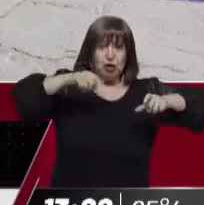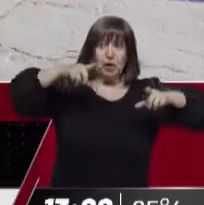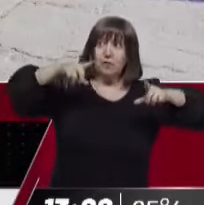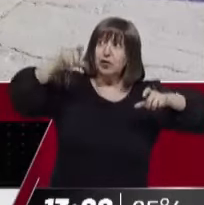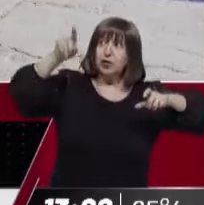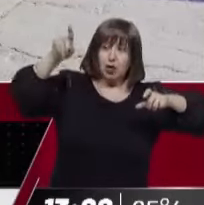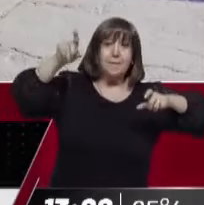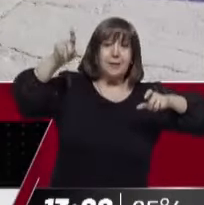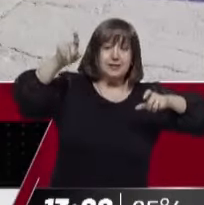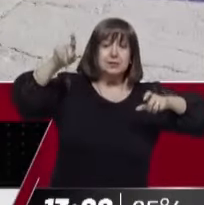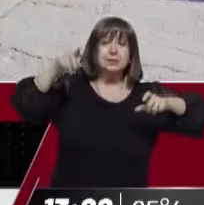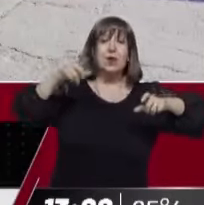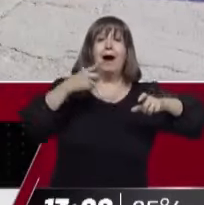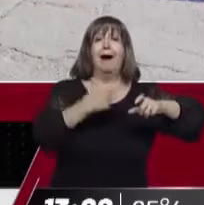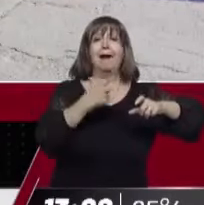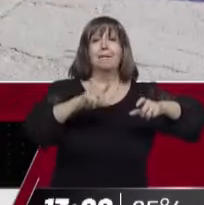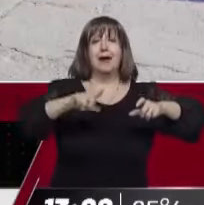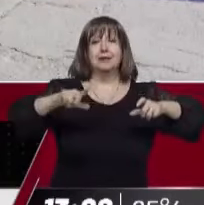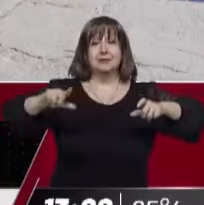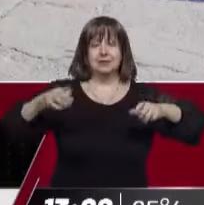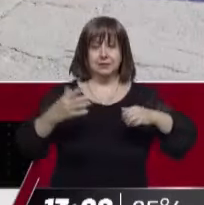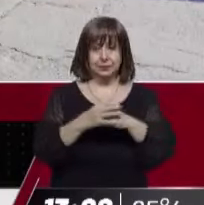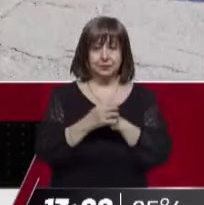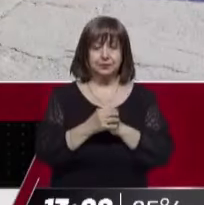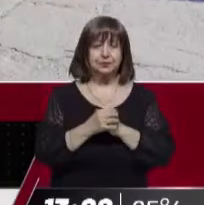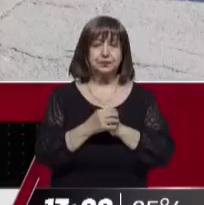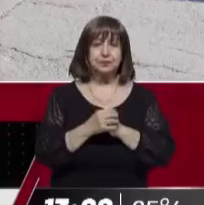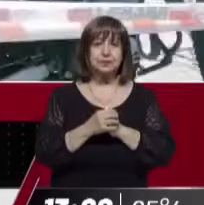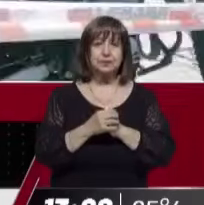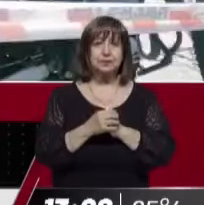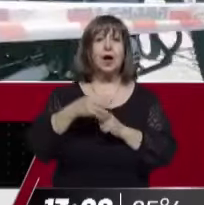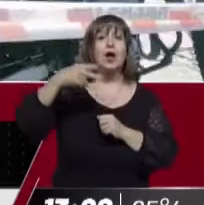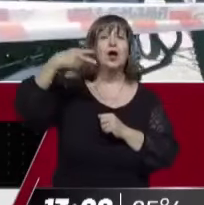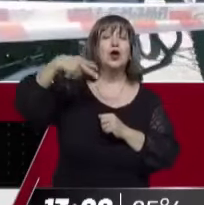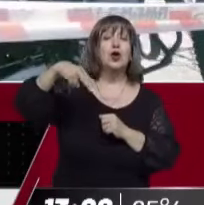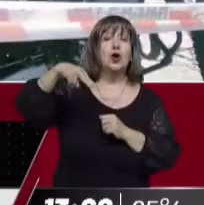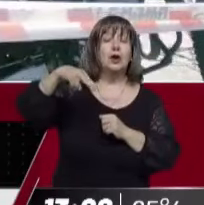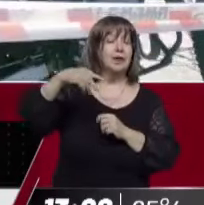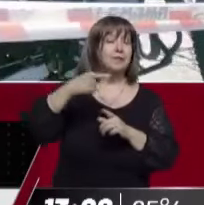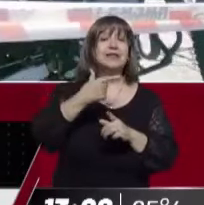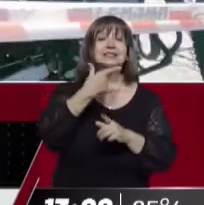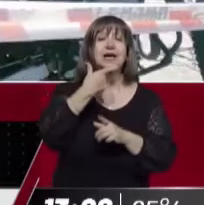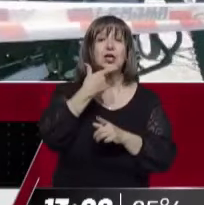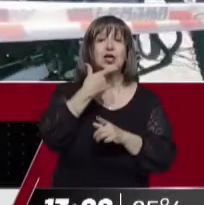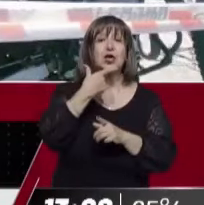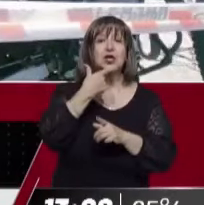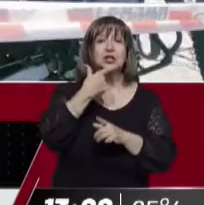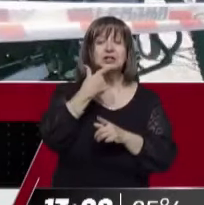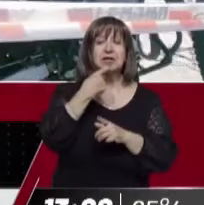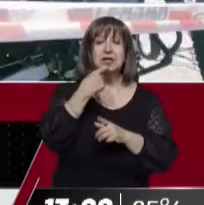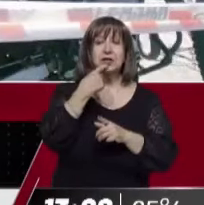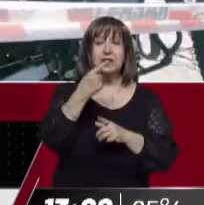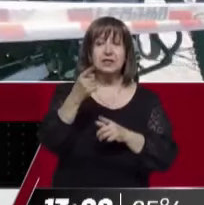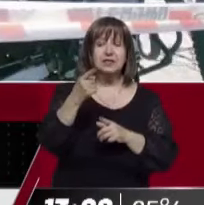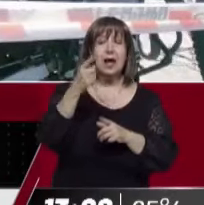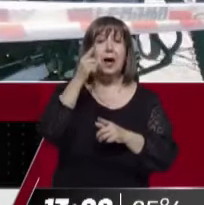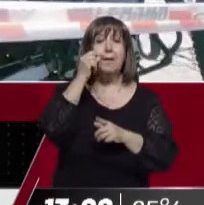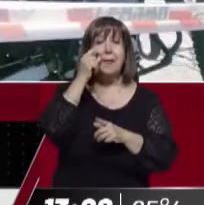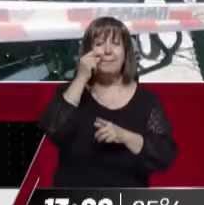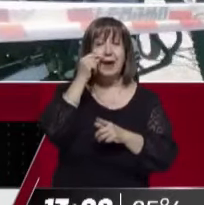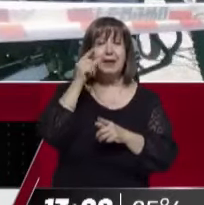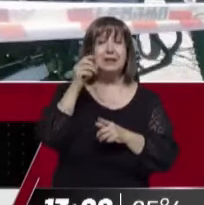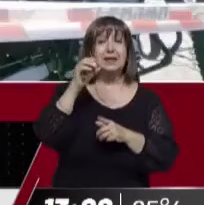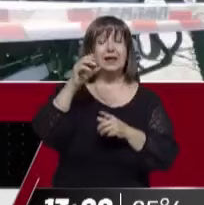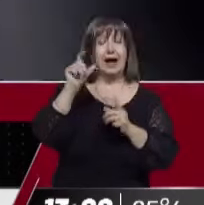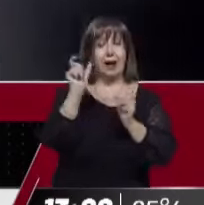casa, algunos mensajes, ahora, Marcela. Que se está retirando. El padre del sujeto que se fugaba es de apellido de Naro, no era